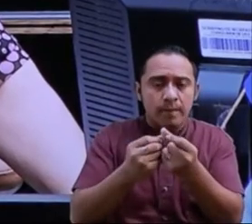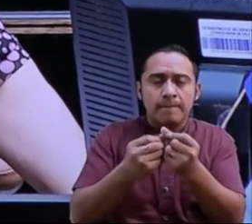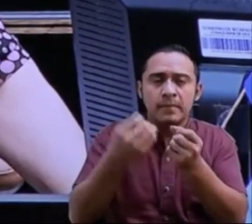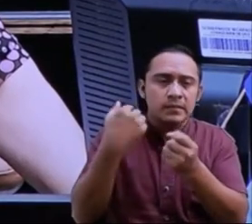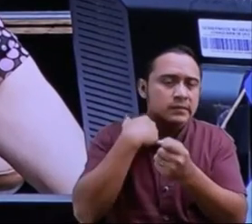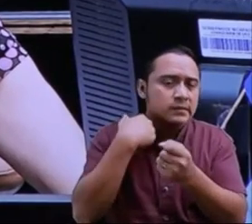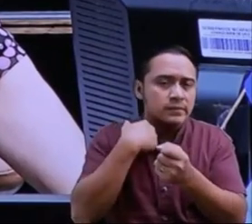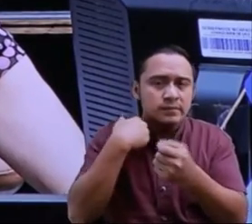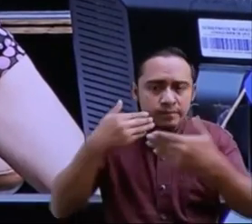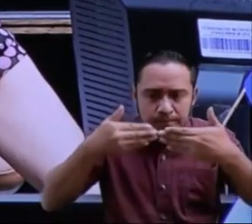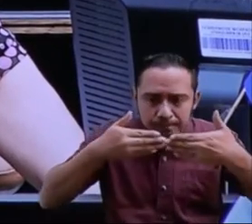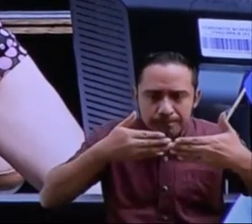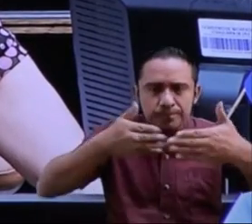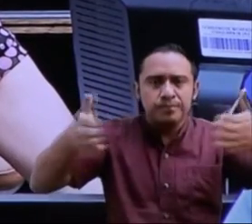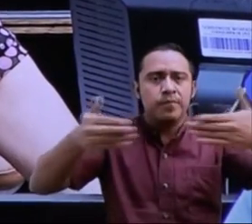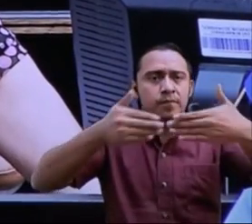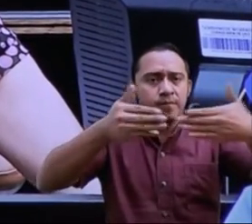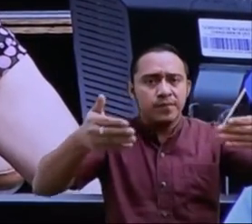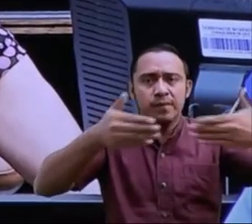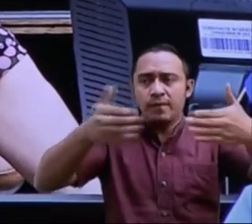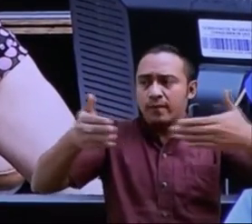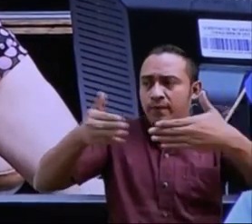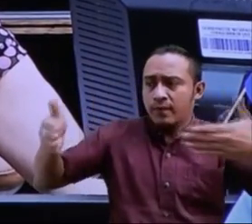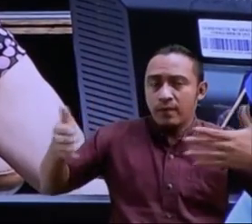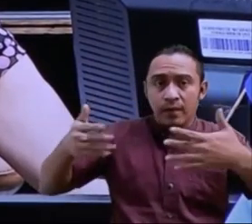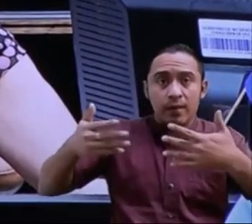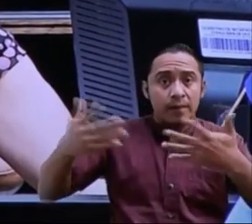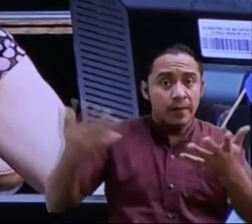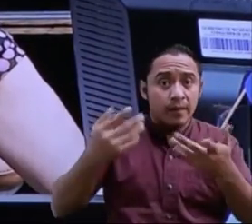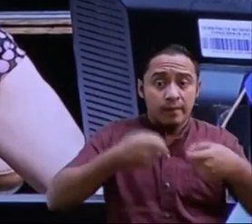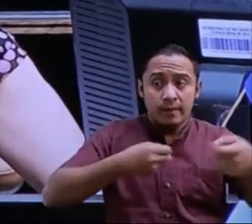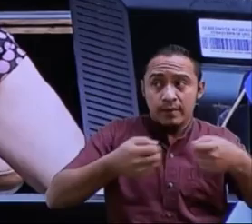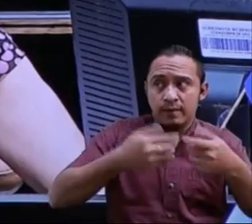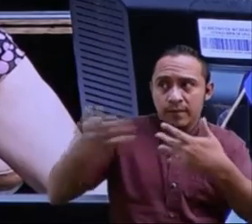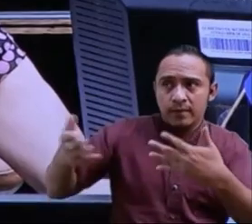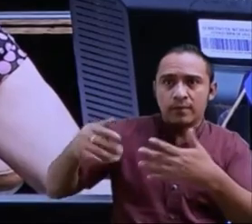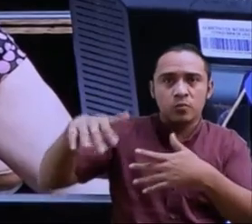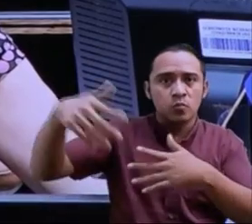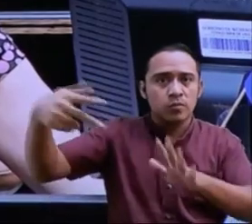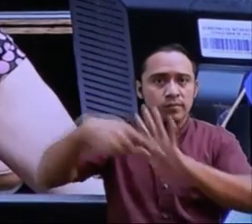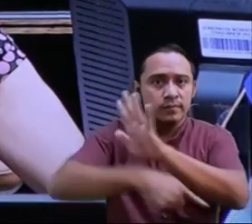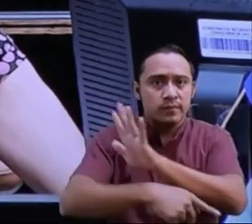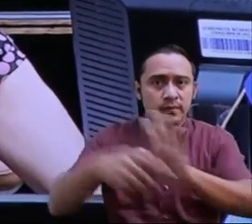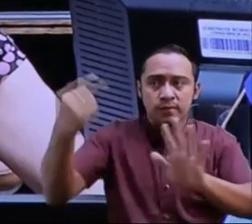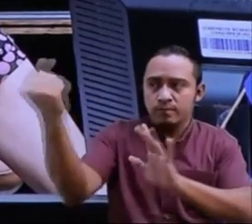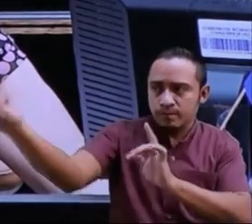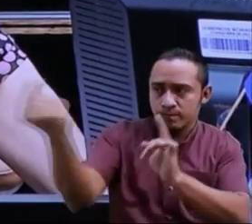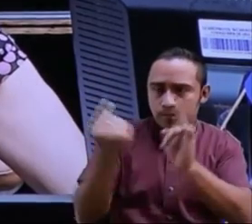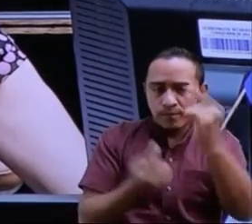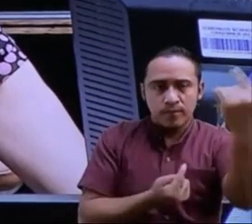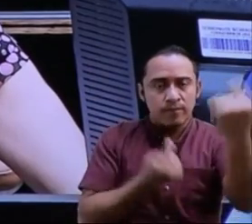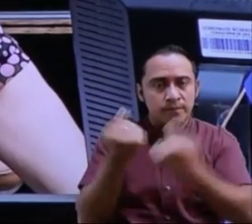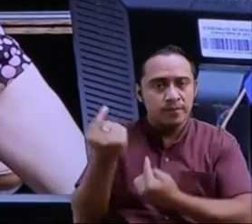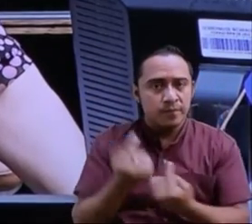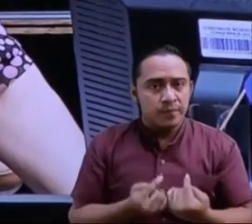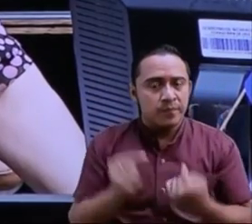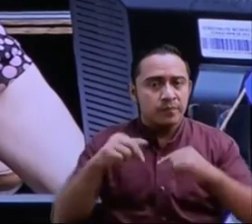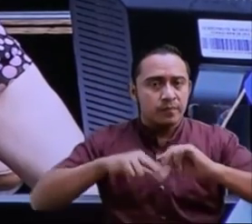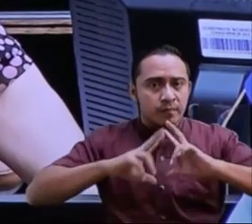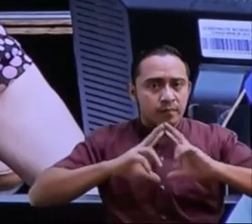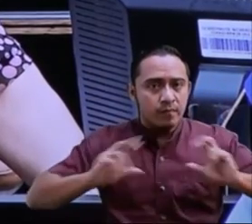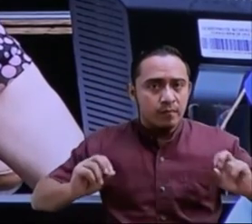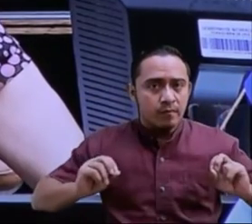tendiente a abrir el comercio y atraer inversiones para nuestro